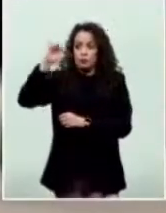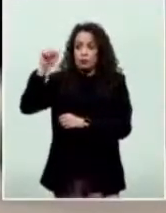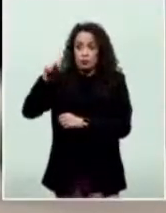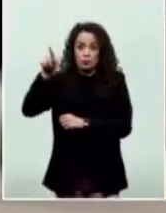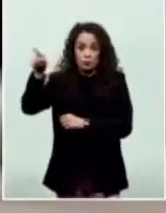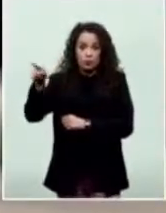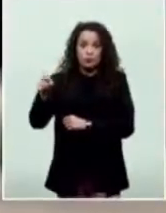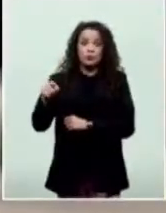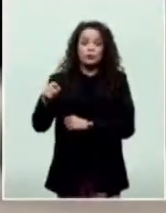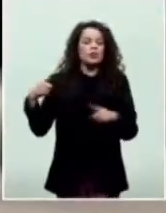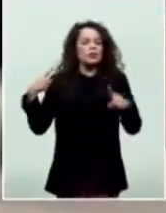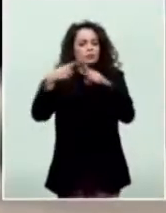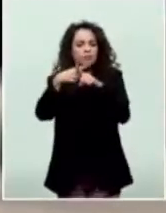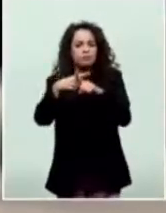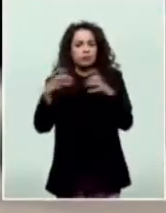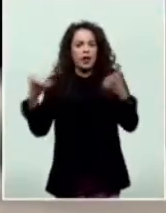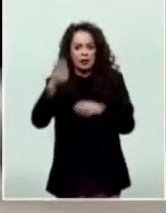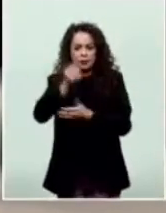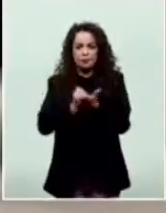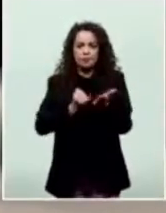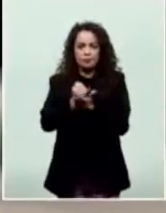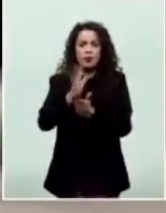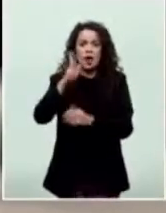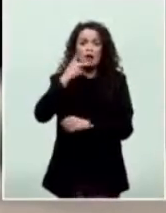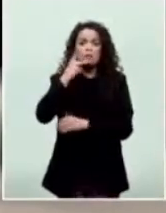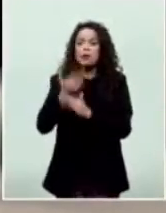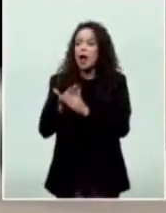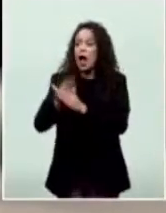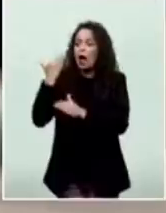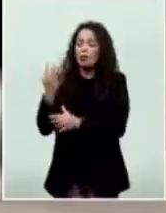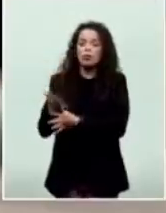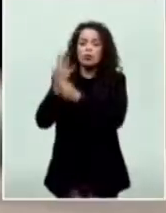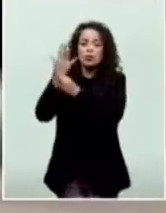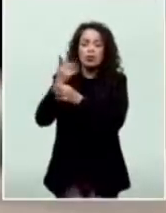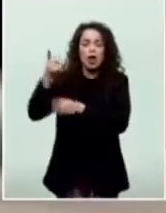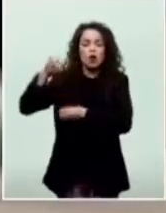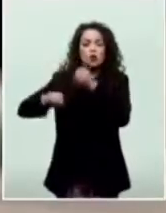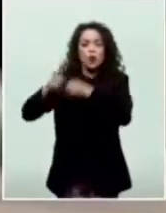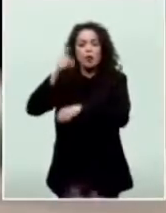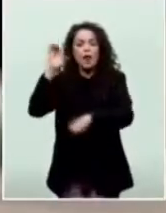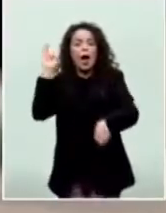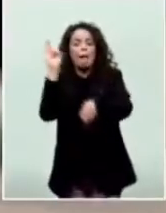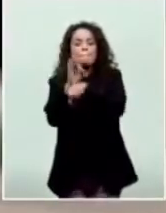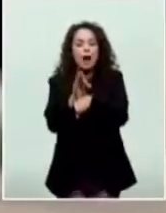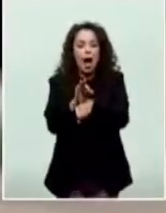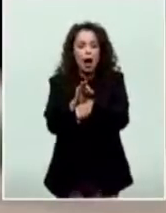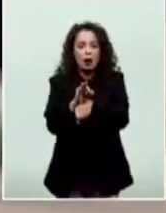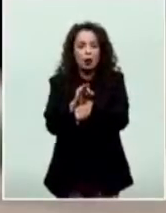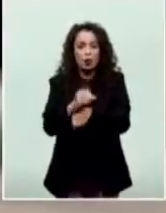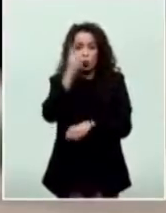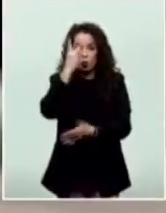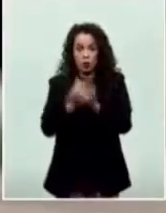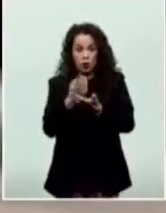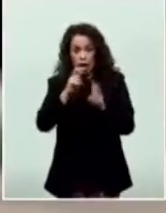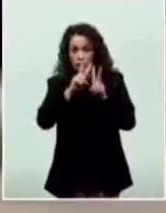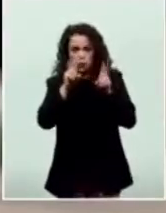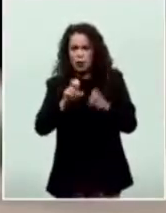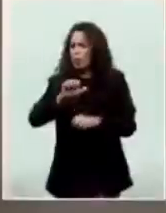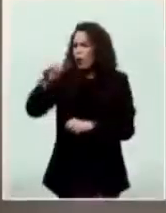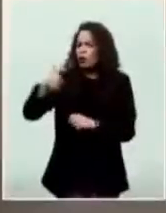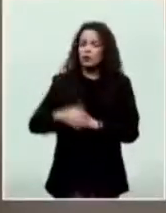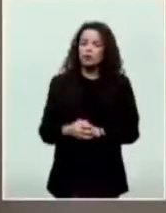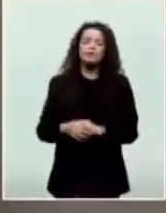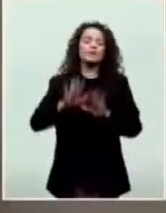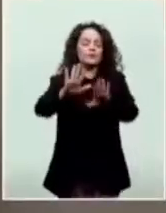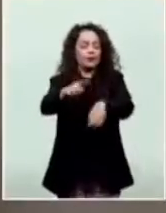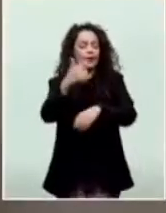resolución contraria a lo que ya dijo un juez de amparo en X, o sea, no nada más en esta materia, sino en cualquier materia? Lo que ocurre